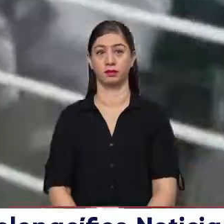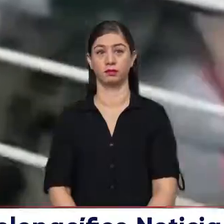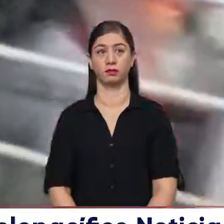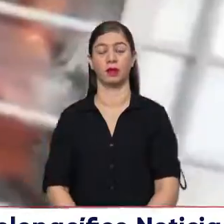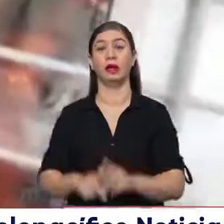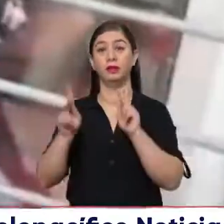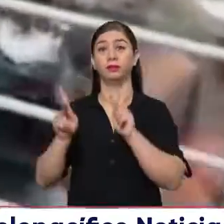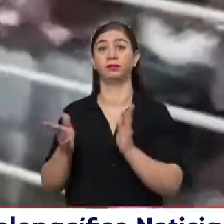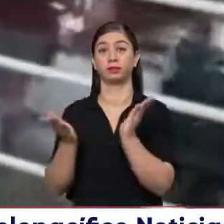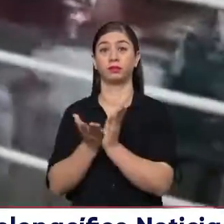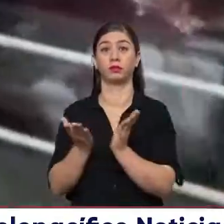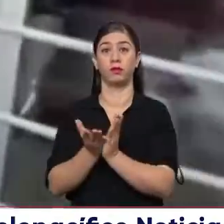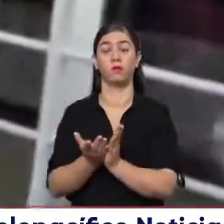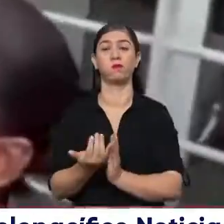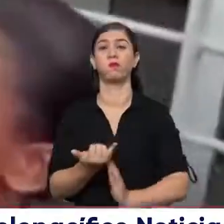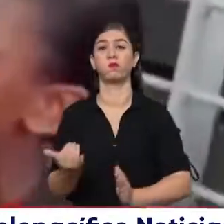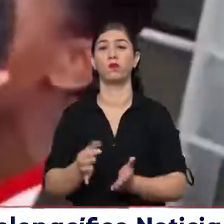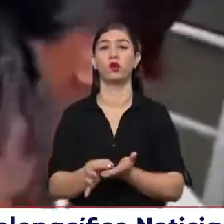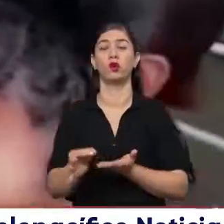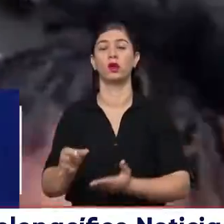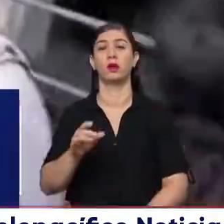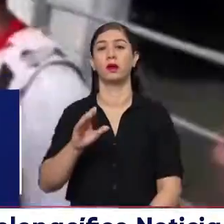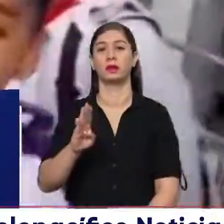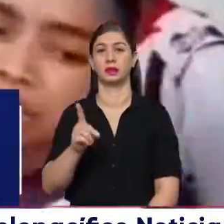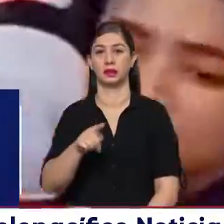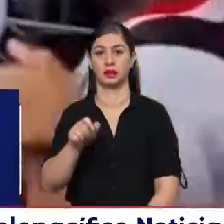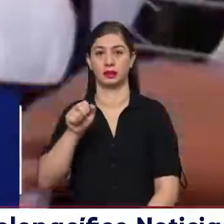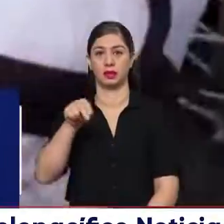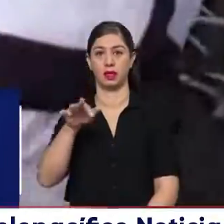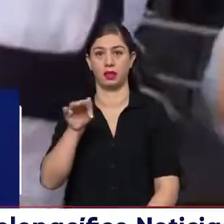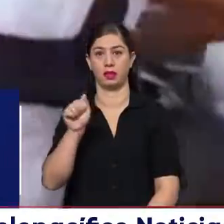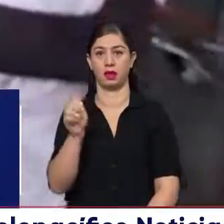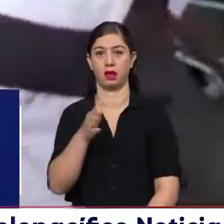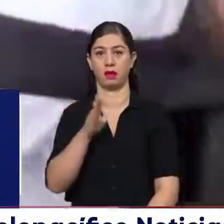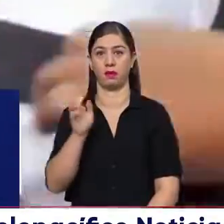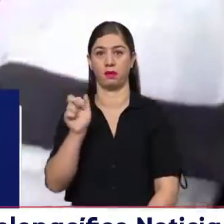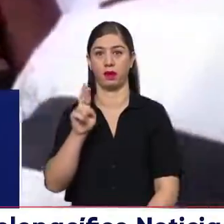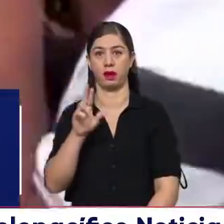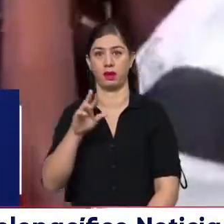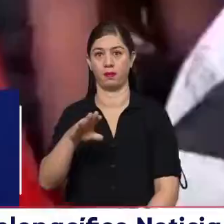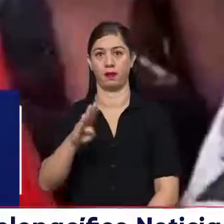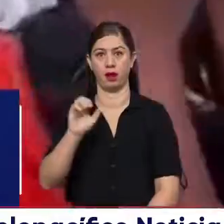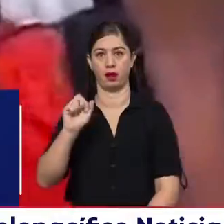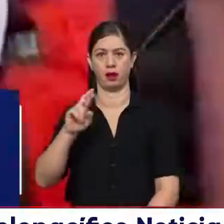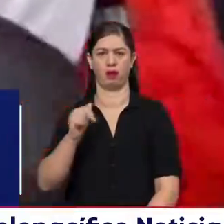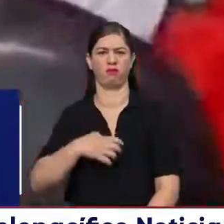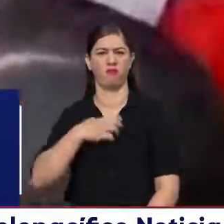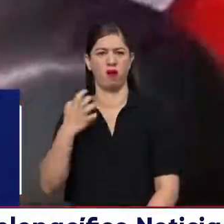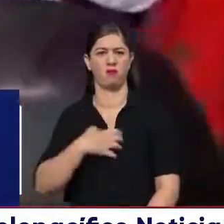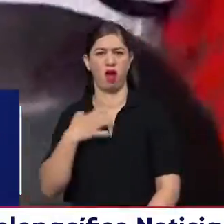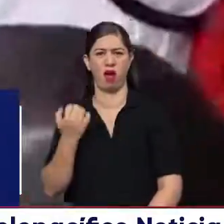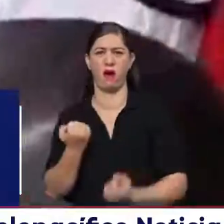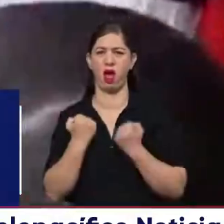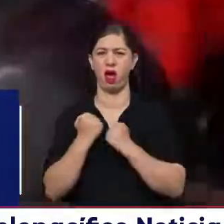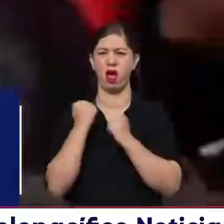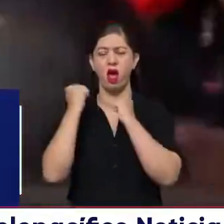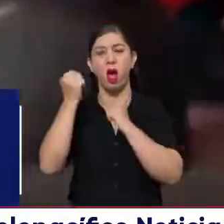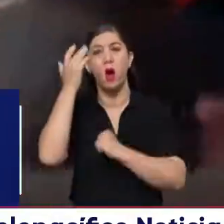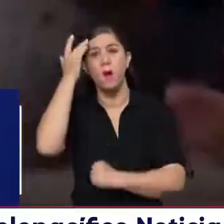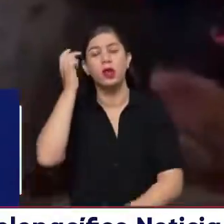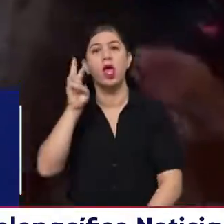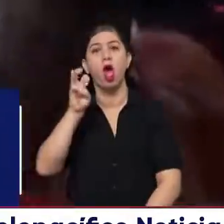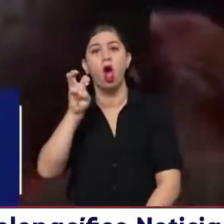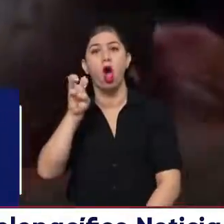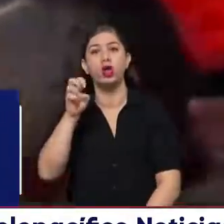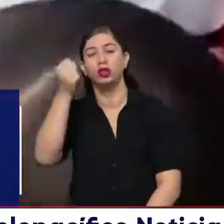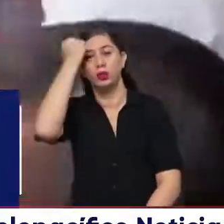Varios estudiantes de Santa Bárbara de Escuandé se tomaron la sede de la Alcaldía y el Banco Agrario para llamar la atención por la falta de 8